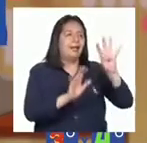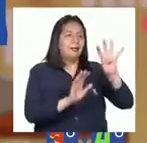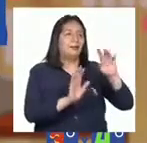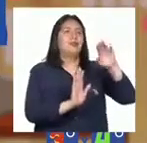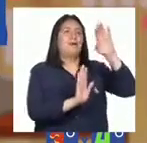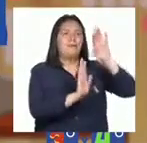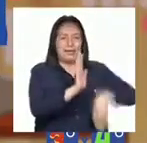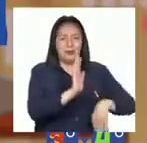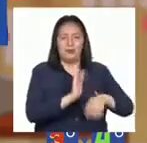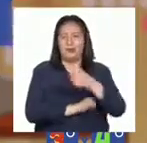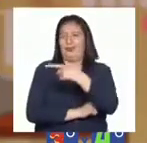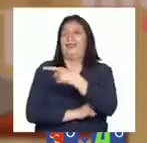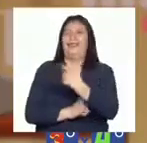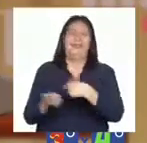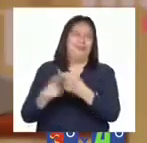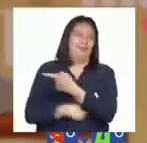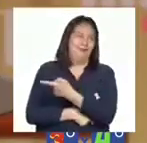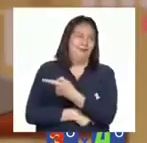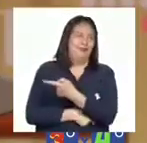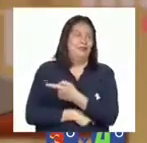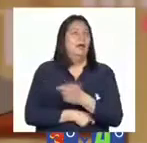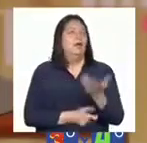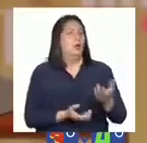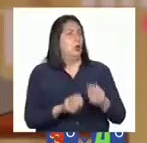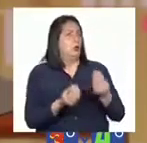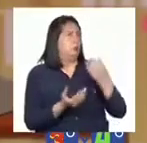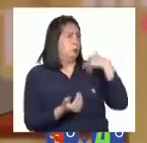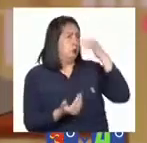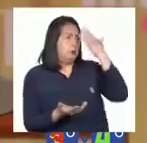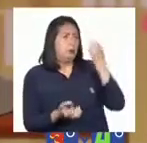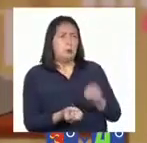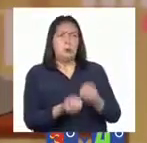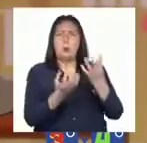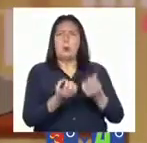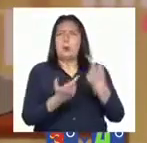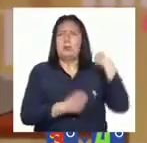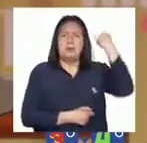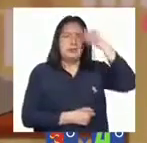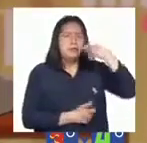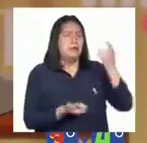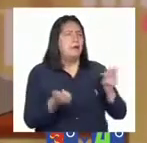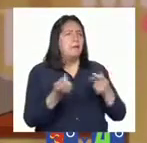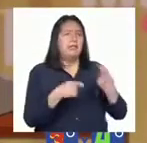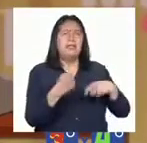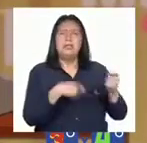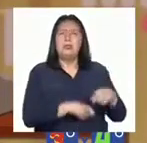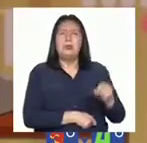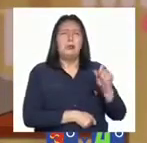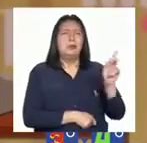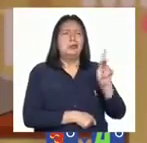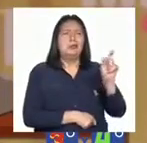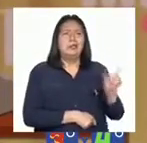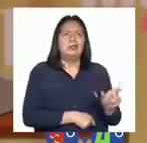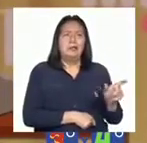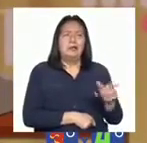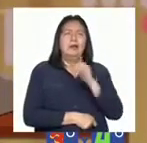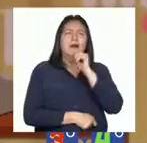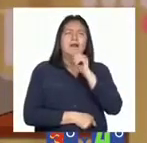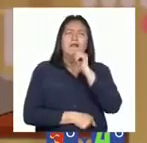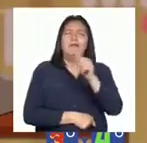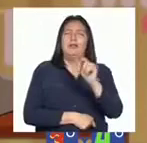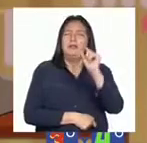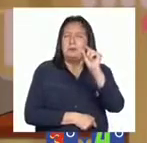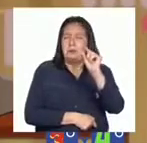chalinas menos que Sisa. ¿Cómo podemos saber cuántas chalinas vendió Quilla? Solo nos falta